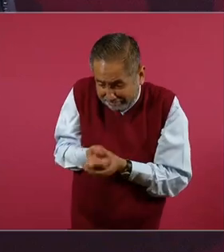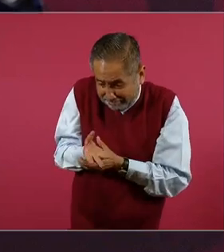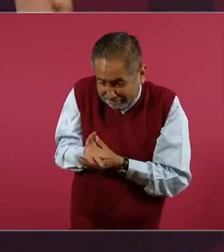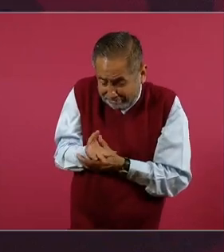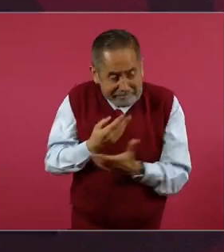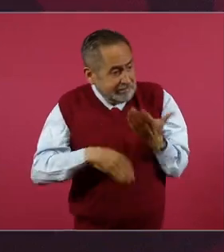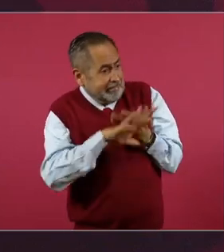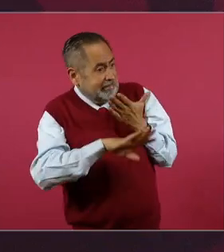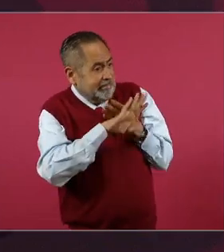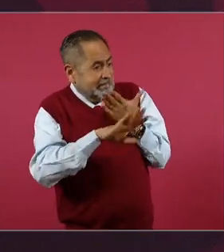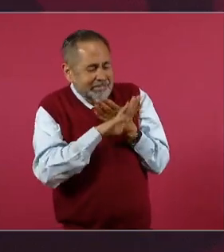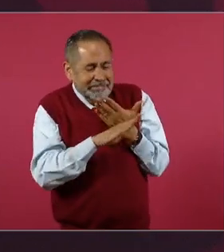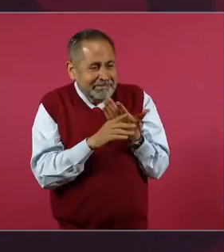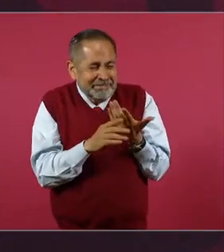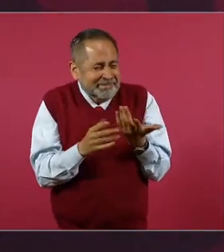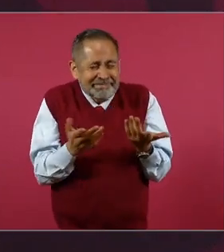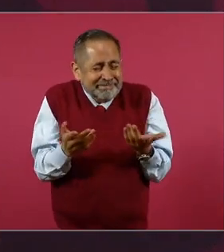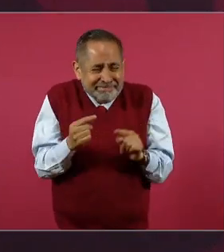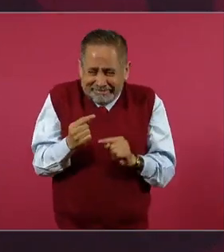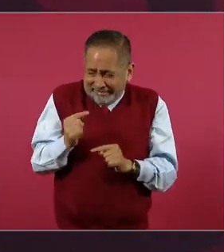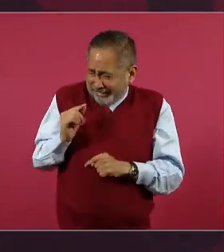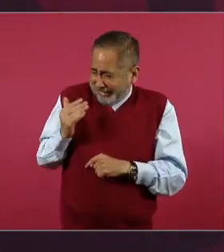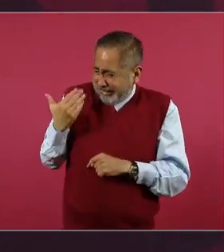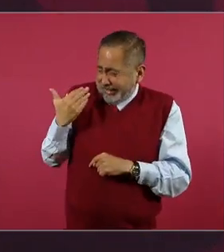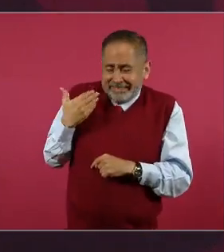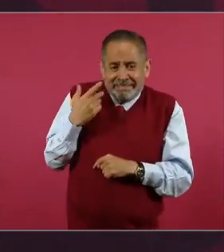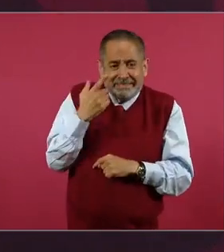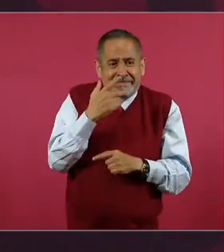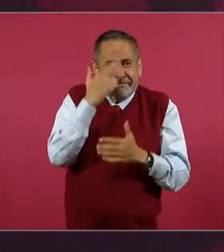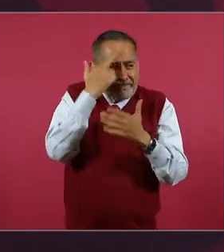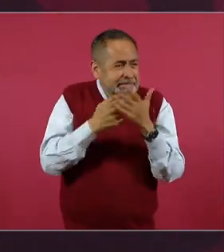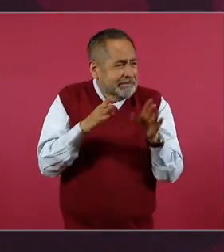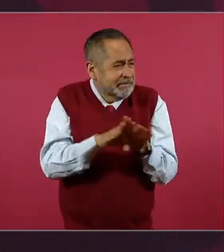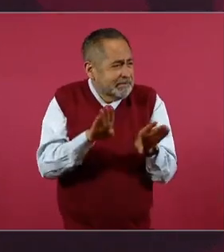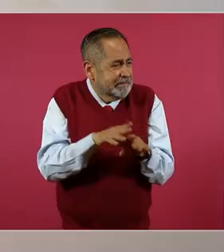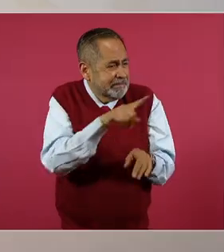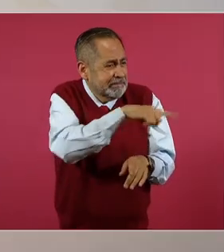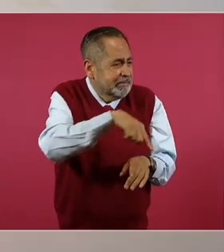estamos saliendo de la misa, ¿cómo ustedes